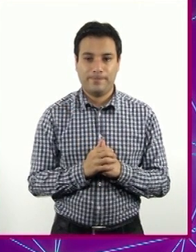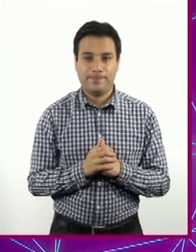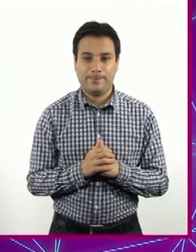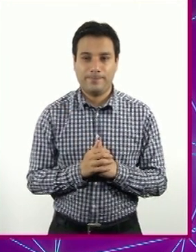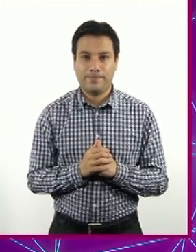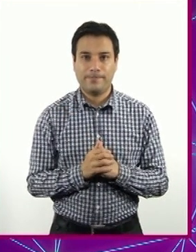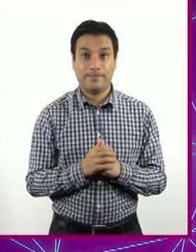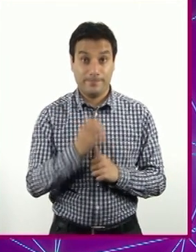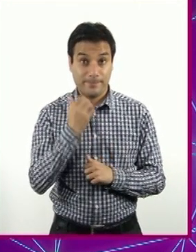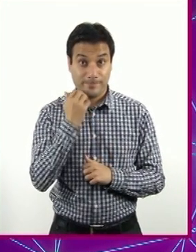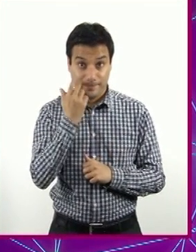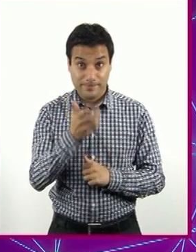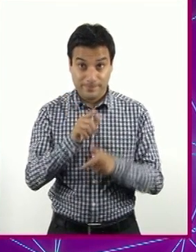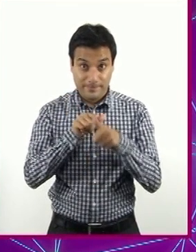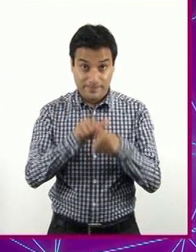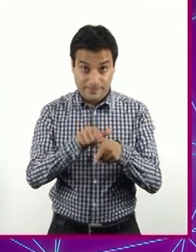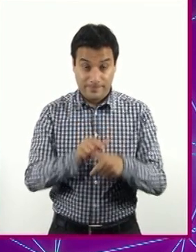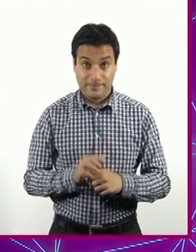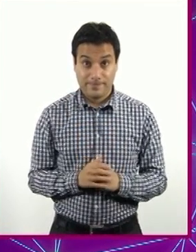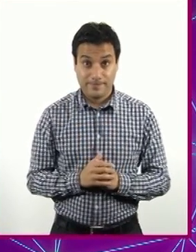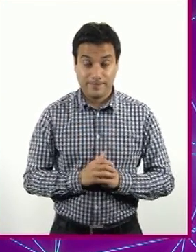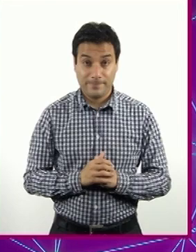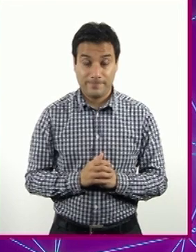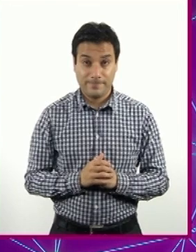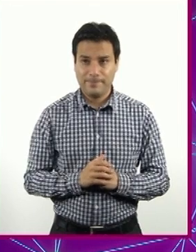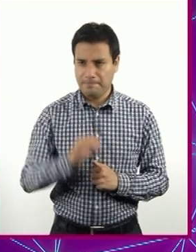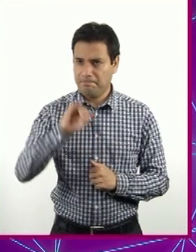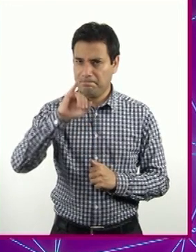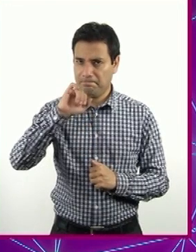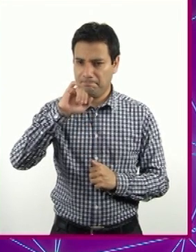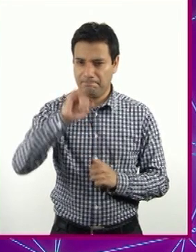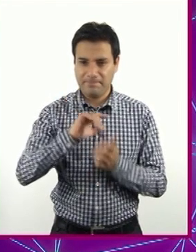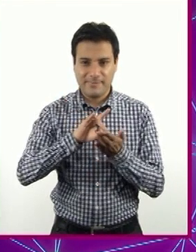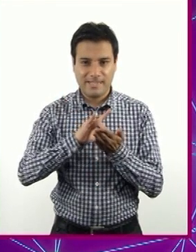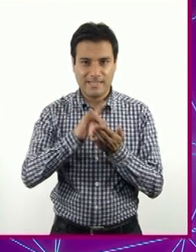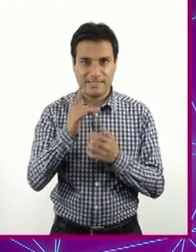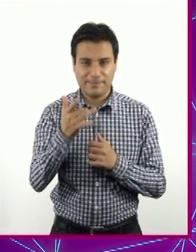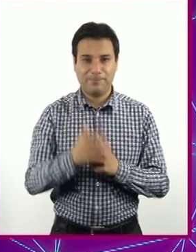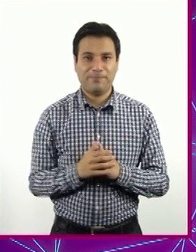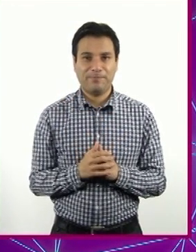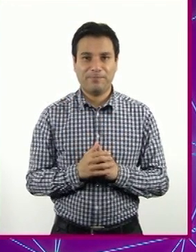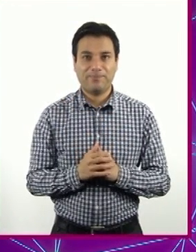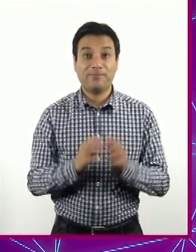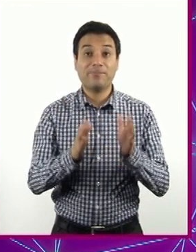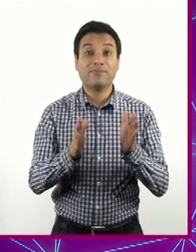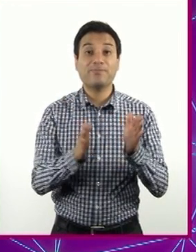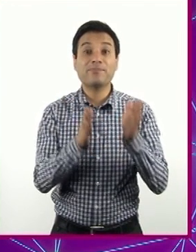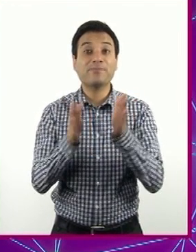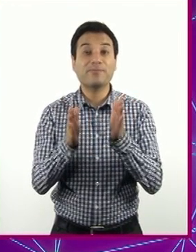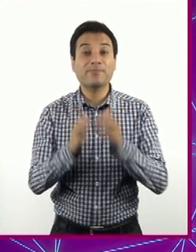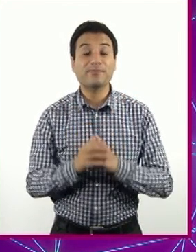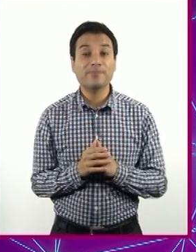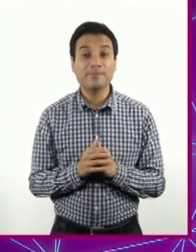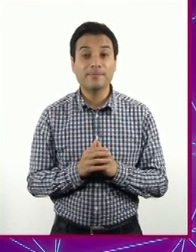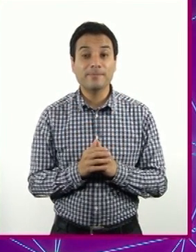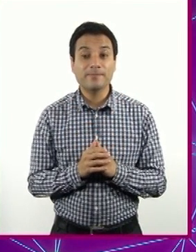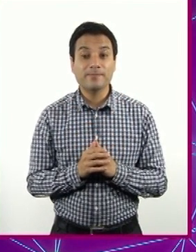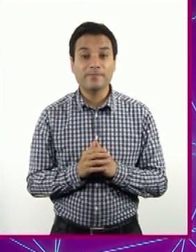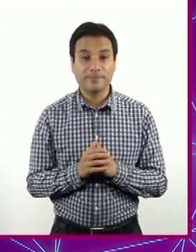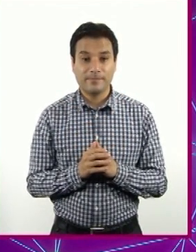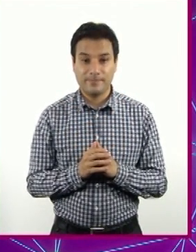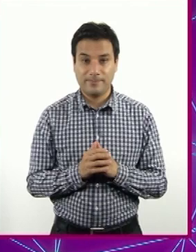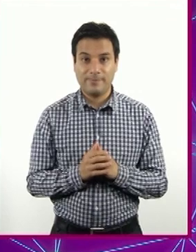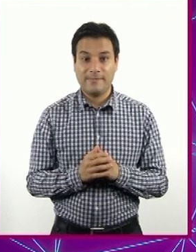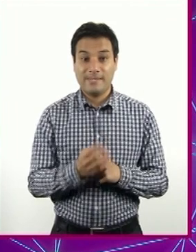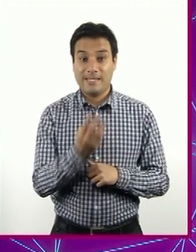Leslie, ¿quieres encontrar los siguientes términos? Sí, maestra, gracias. Para el tercer término de la sucesión,